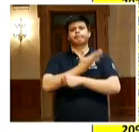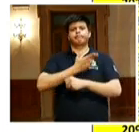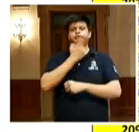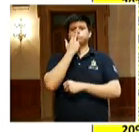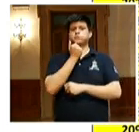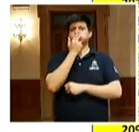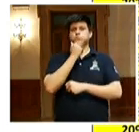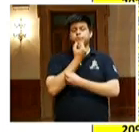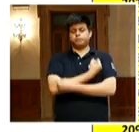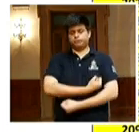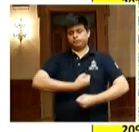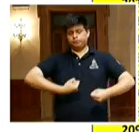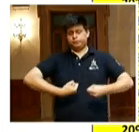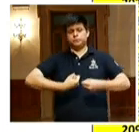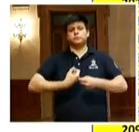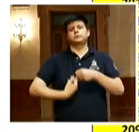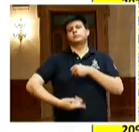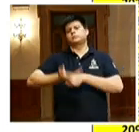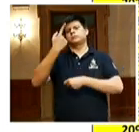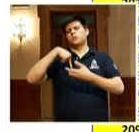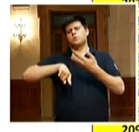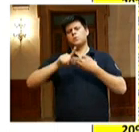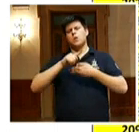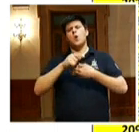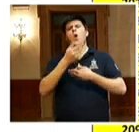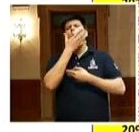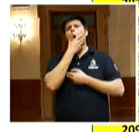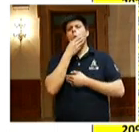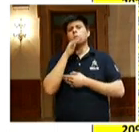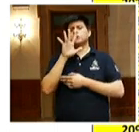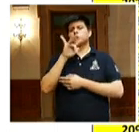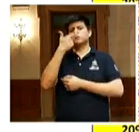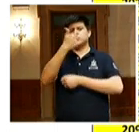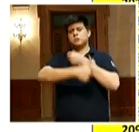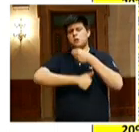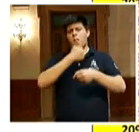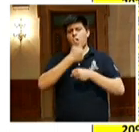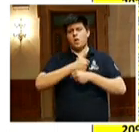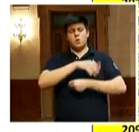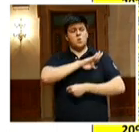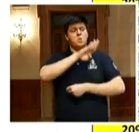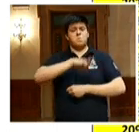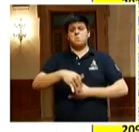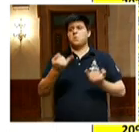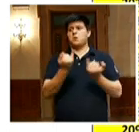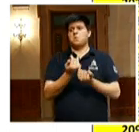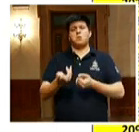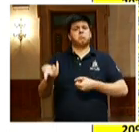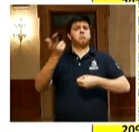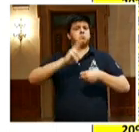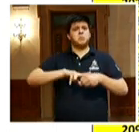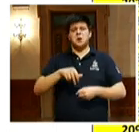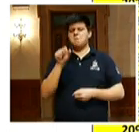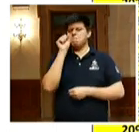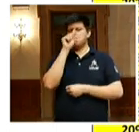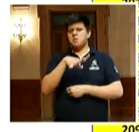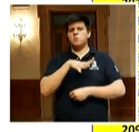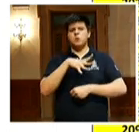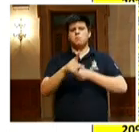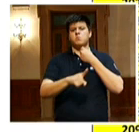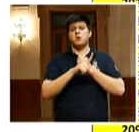el siguiente es un masculino de 57 años de edad también los servicios de salud de nuevo león con asma